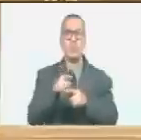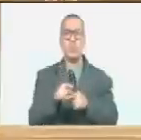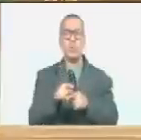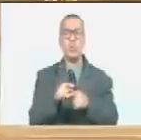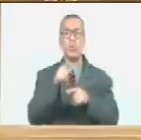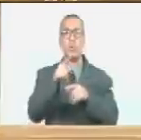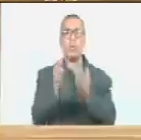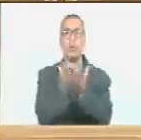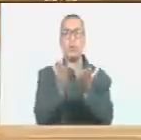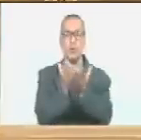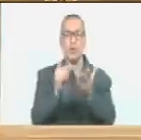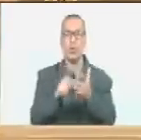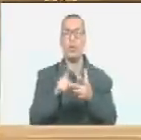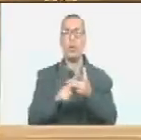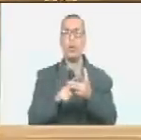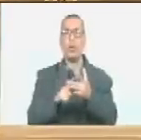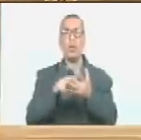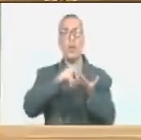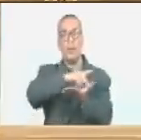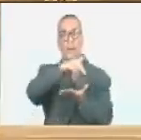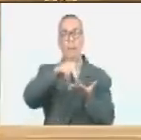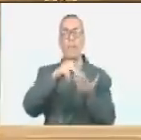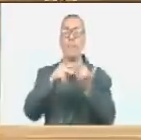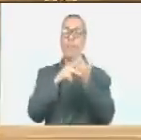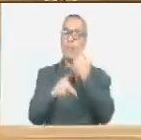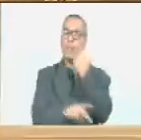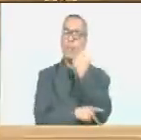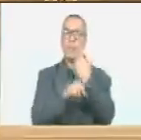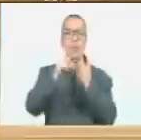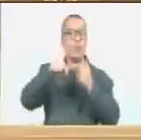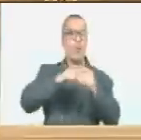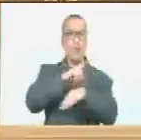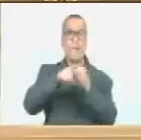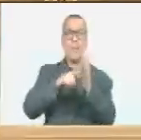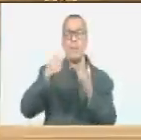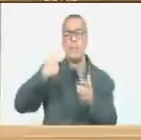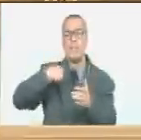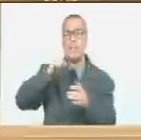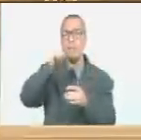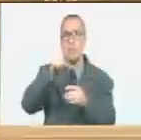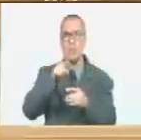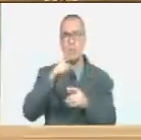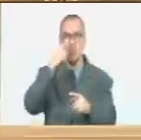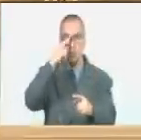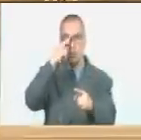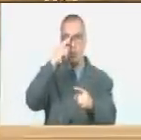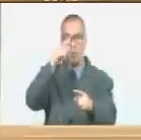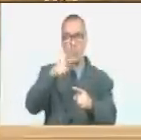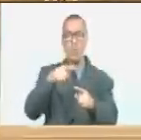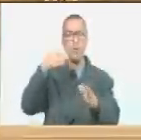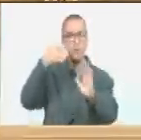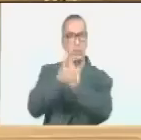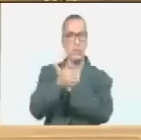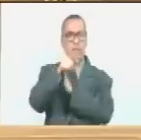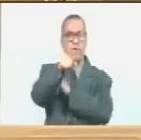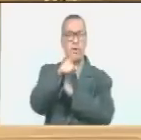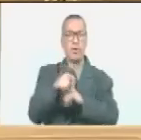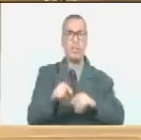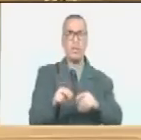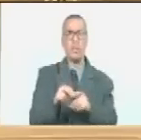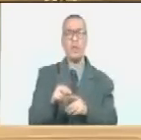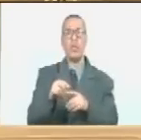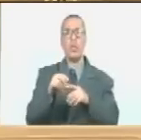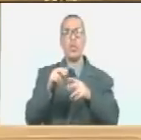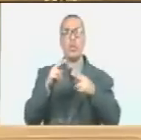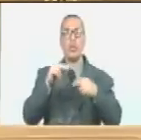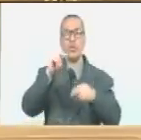de escuelas, de parques, etcétera, ¿no? Para que tengamos una visión de lo que significa estas